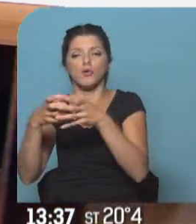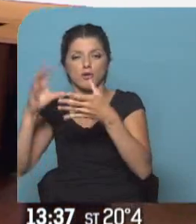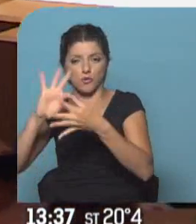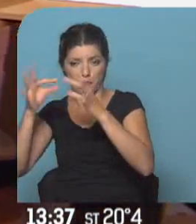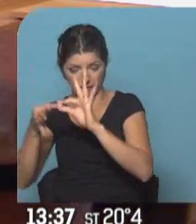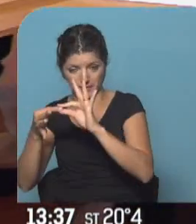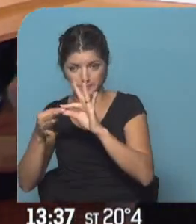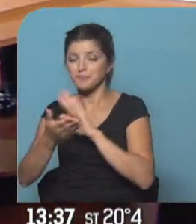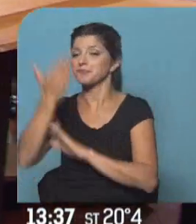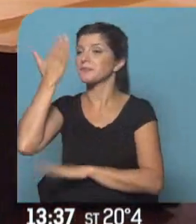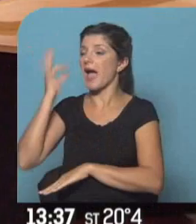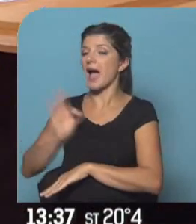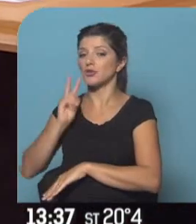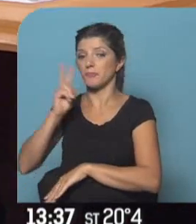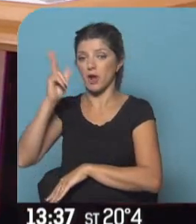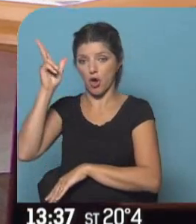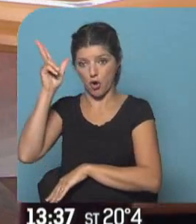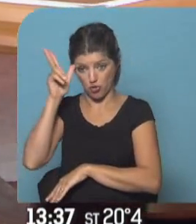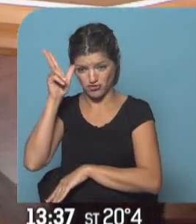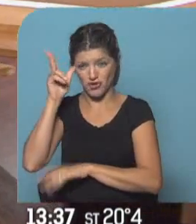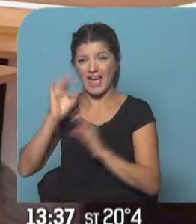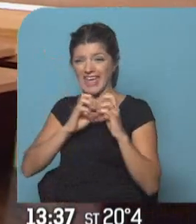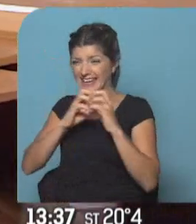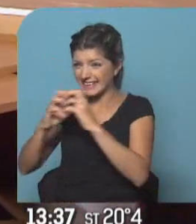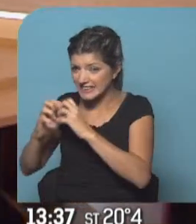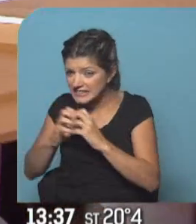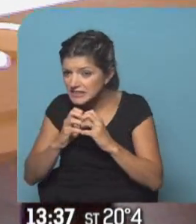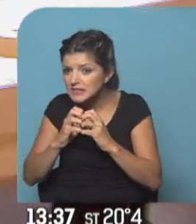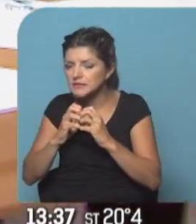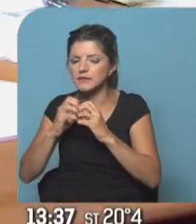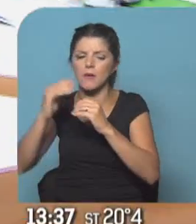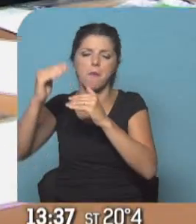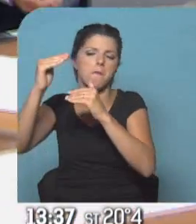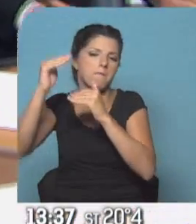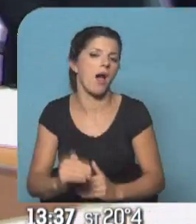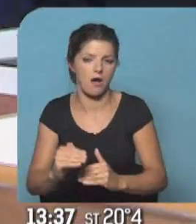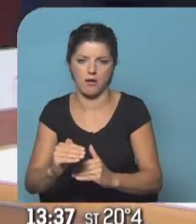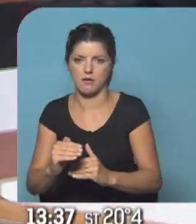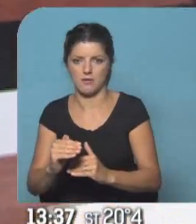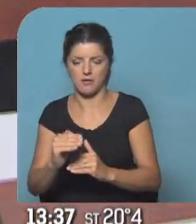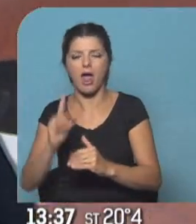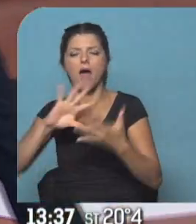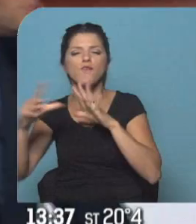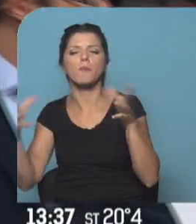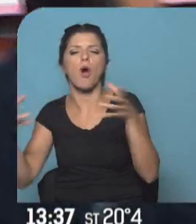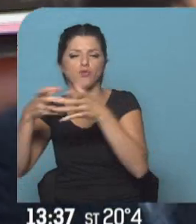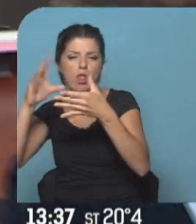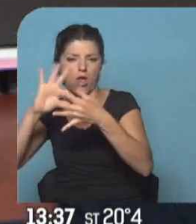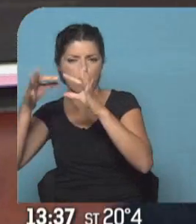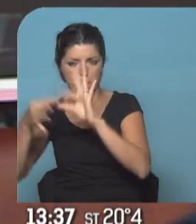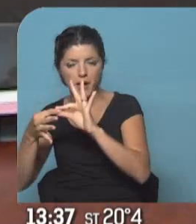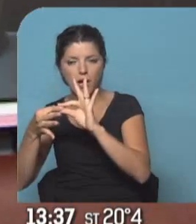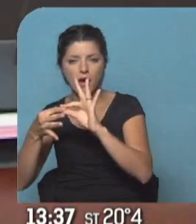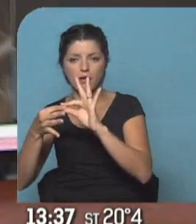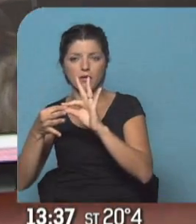la crisis del 2008. Sí. Ahí fue un retroceso, una crisis también en esa construcción de la Unión Europea, una crisis de